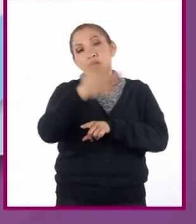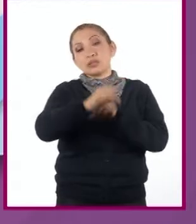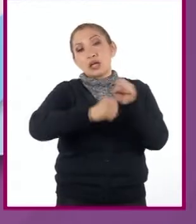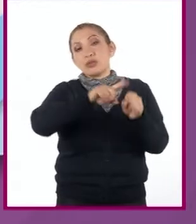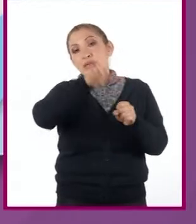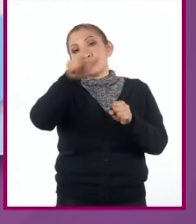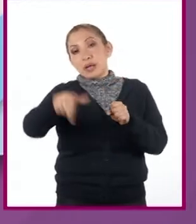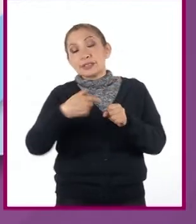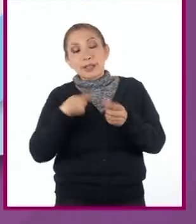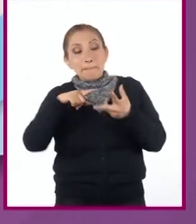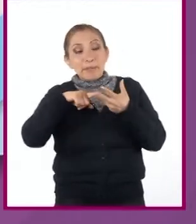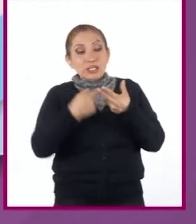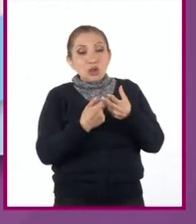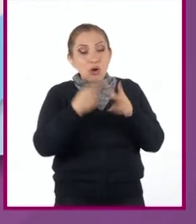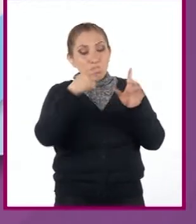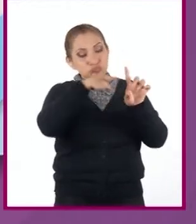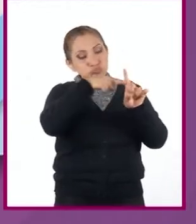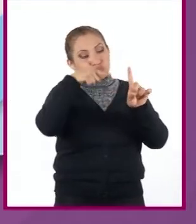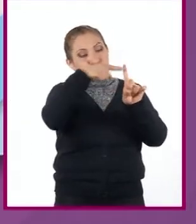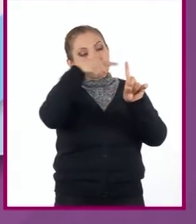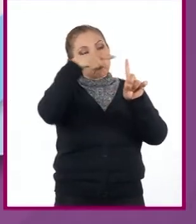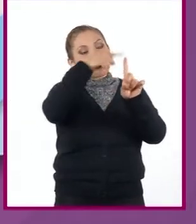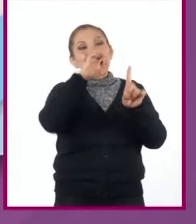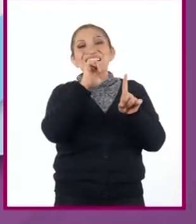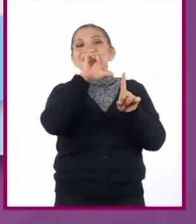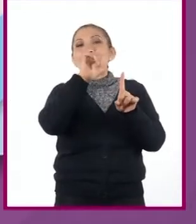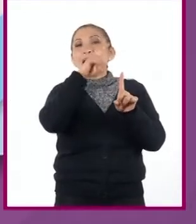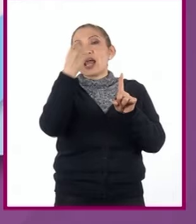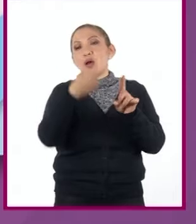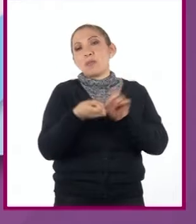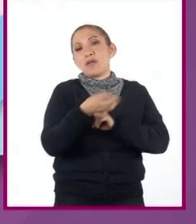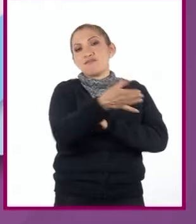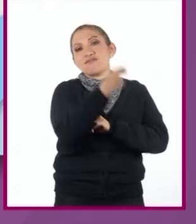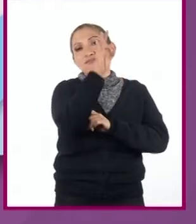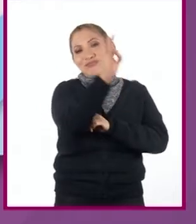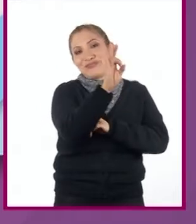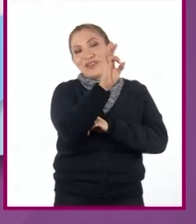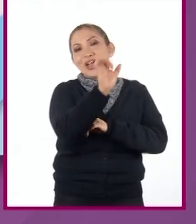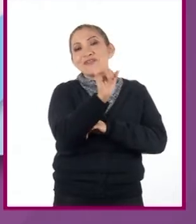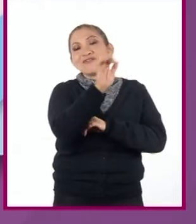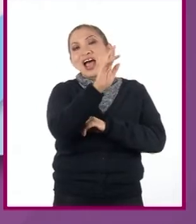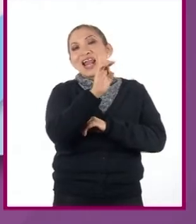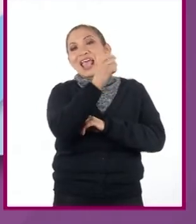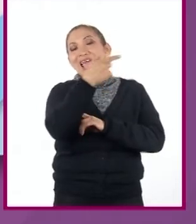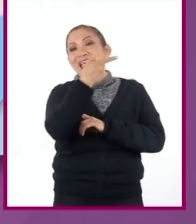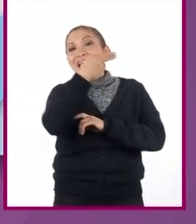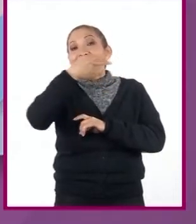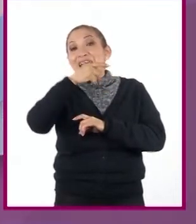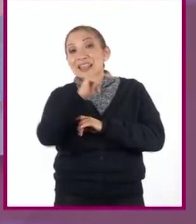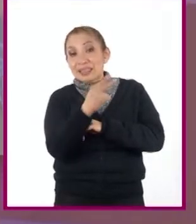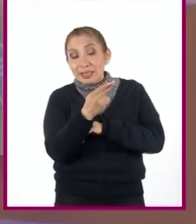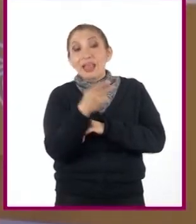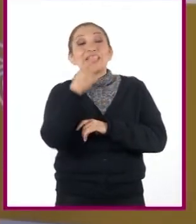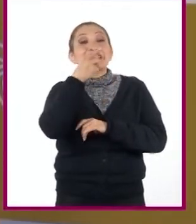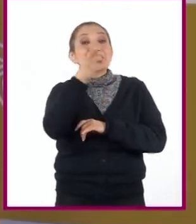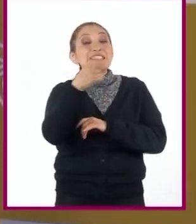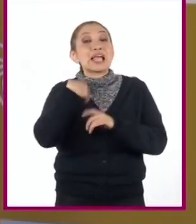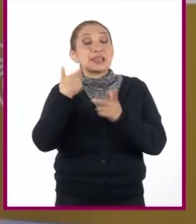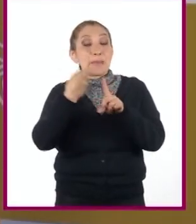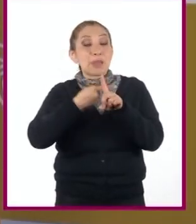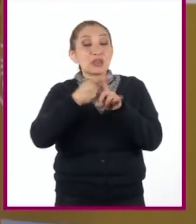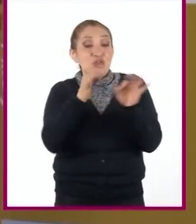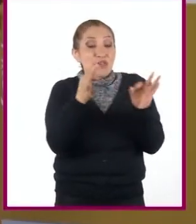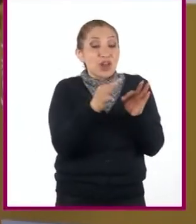después introdujo la escala de temperatura que lleva en su honor su nombre. Esta escala establece que las temperaturas de congelación